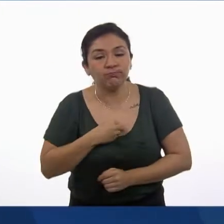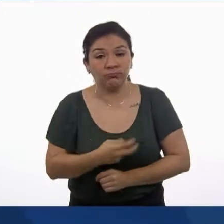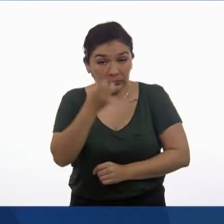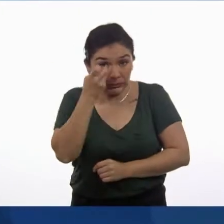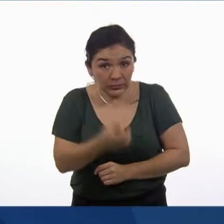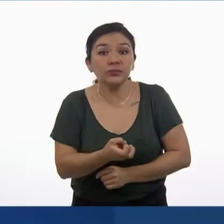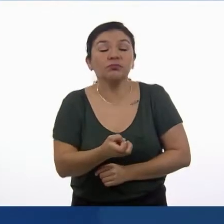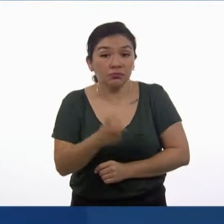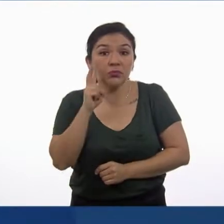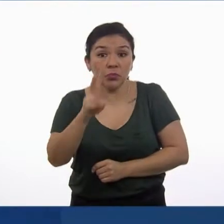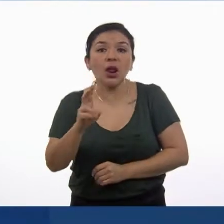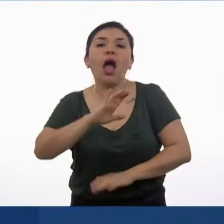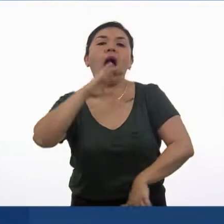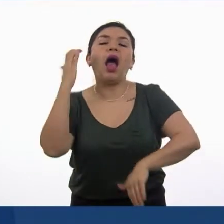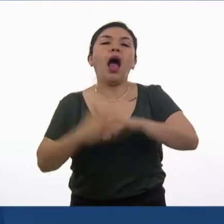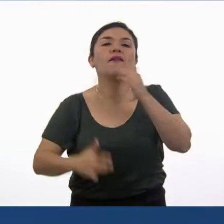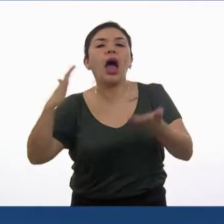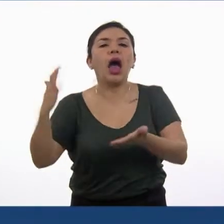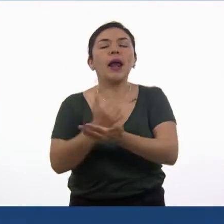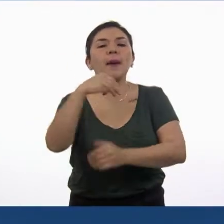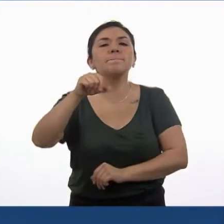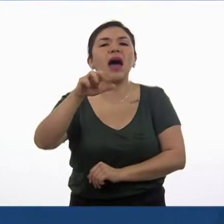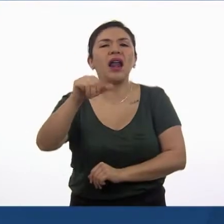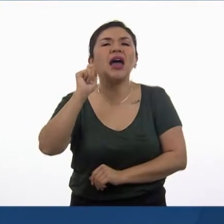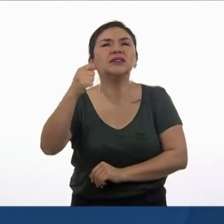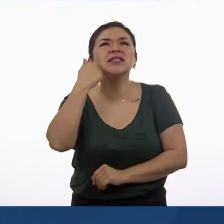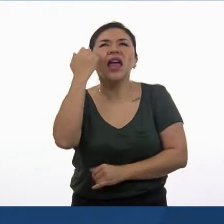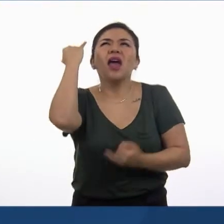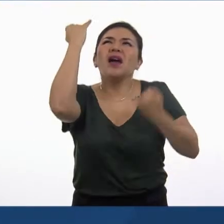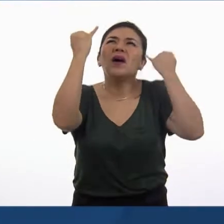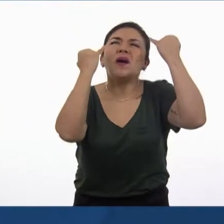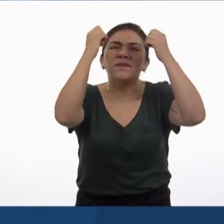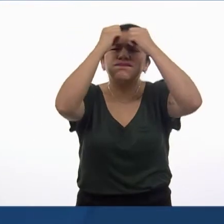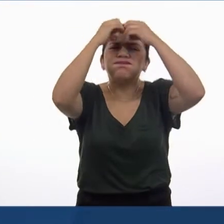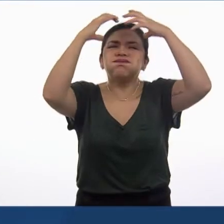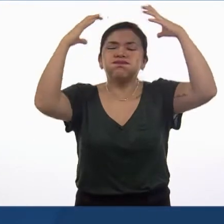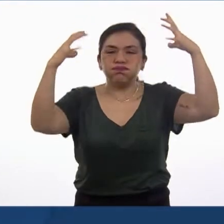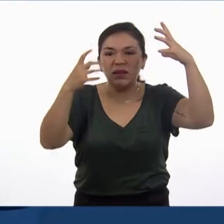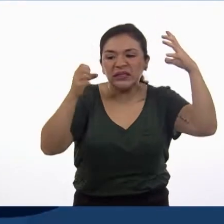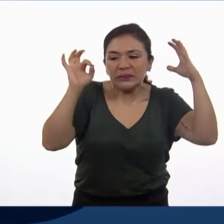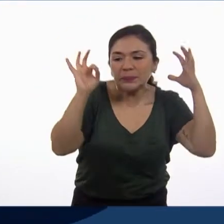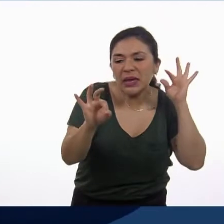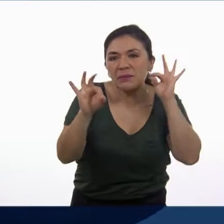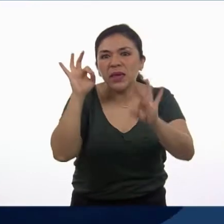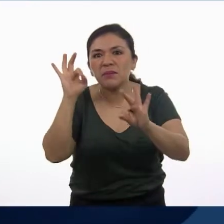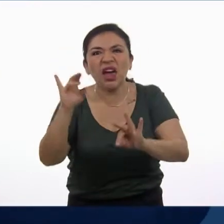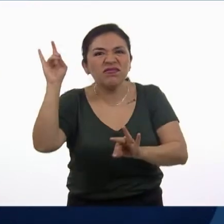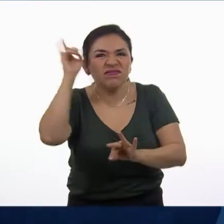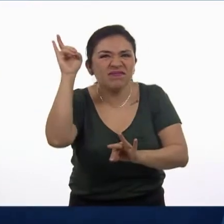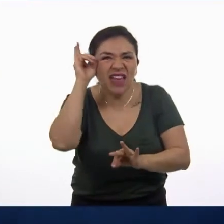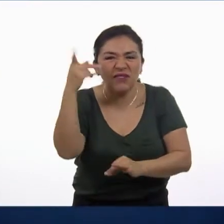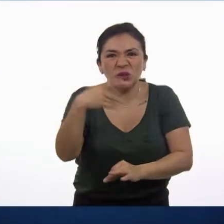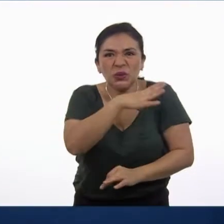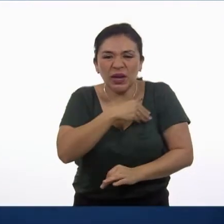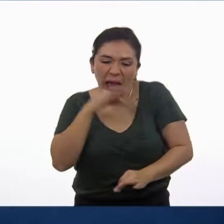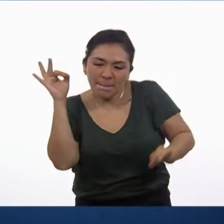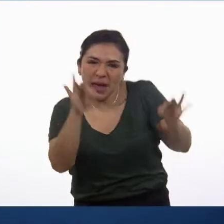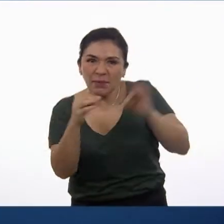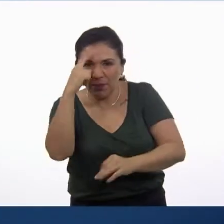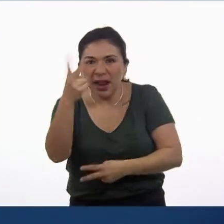Así, puede al fin vencer a Mara, la fuerza de la ilusión, quien ha enviado a sus demonios e hijas con el fin de seducirlo a través del